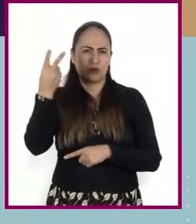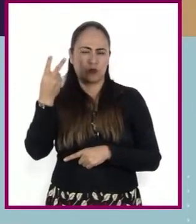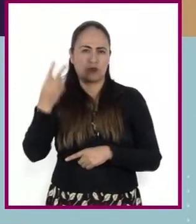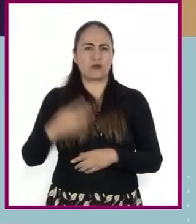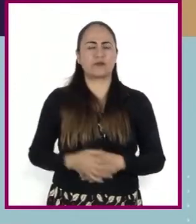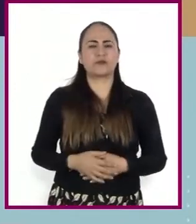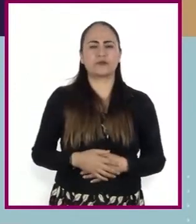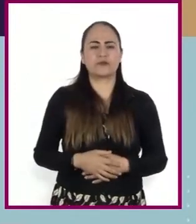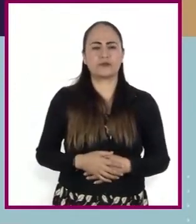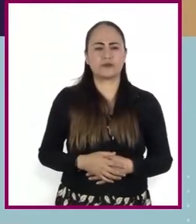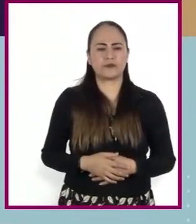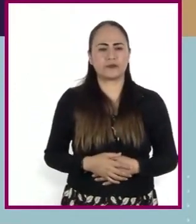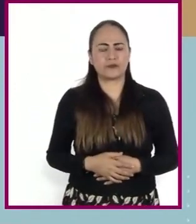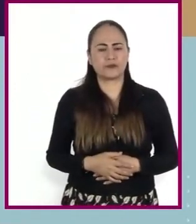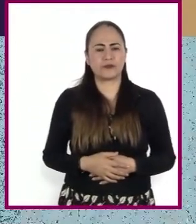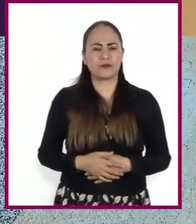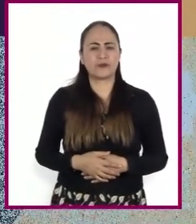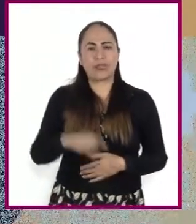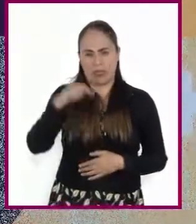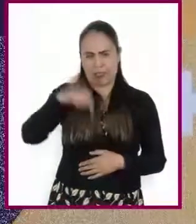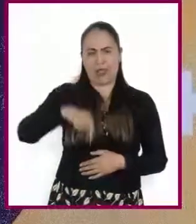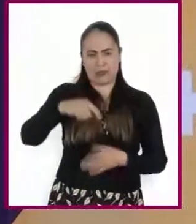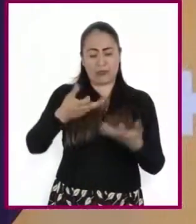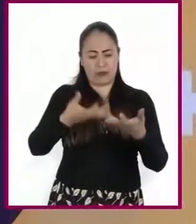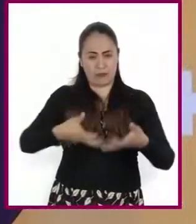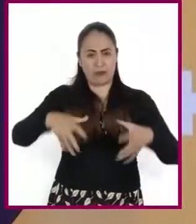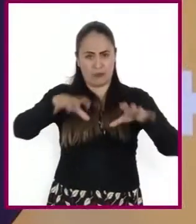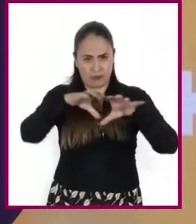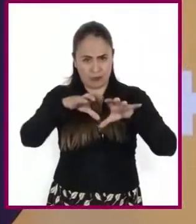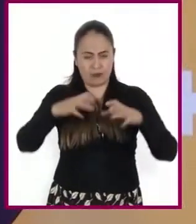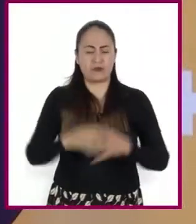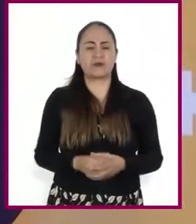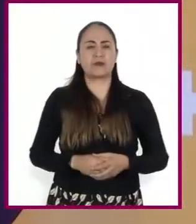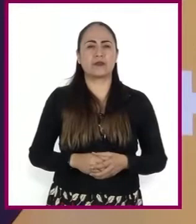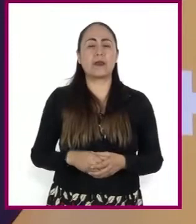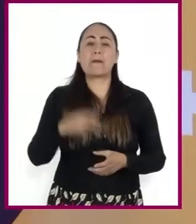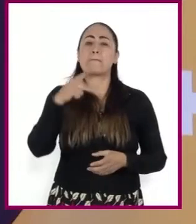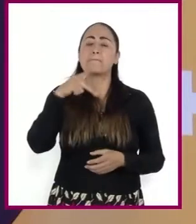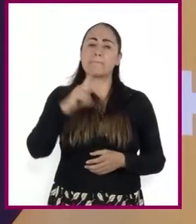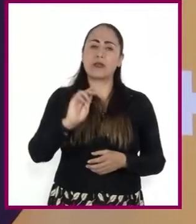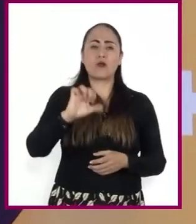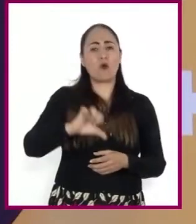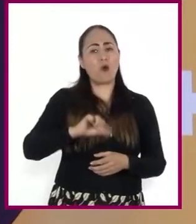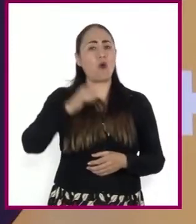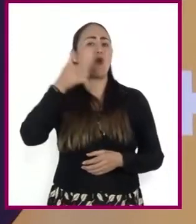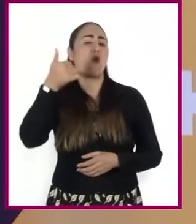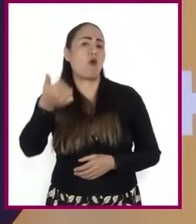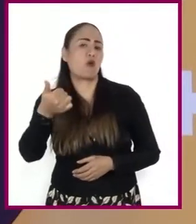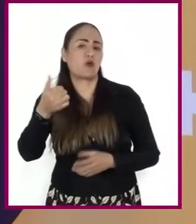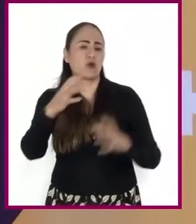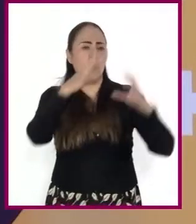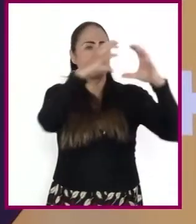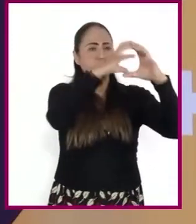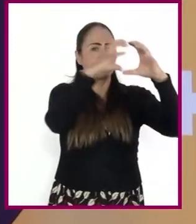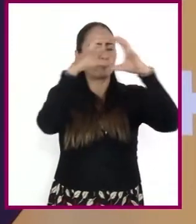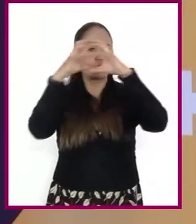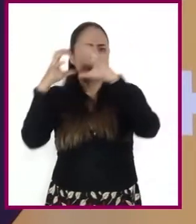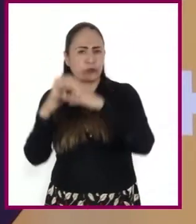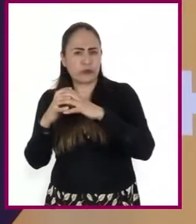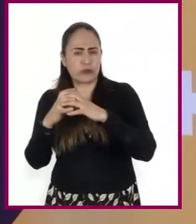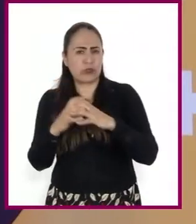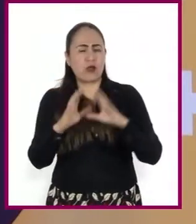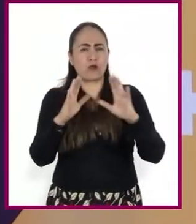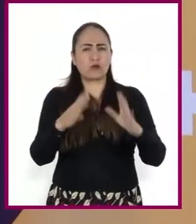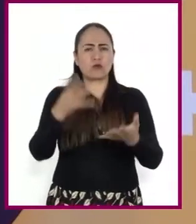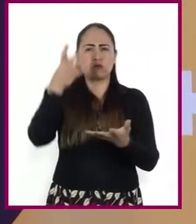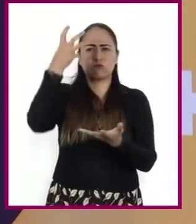debido a la gravedad aquí. Pero si quisieras saber tu peso en otros astros, debes solo cambiar el dato de la